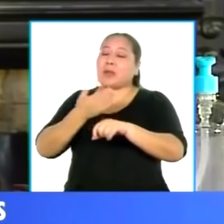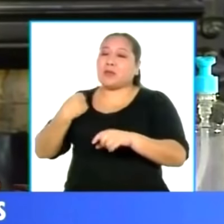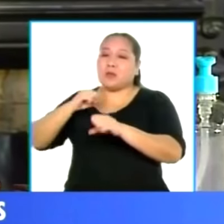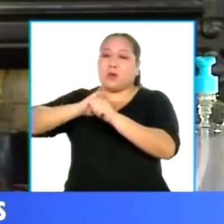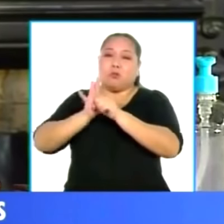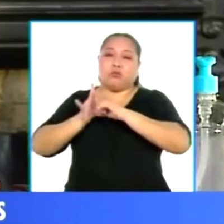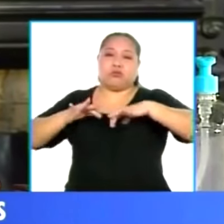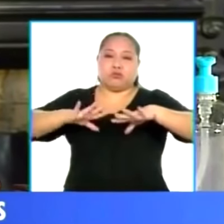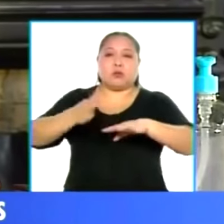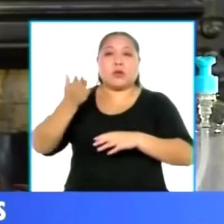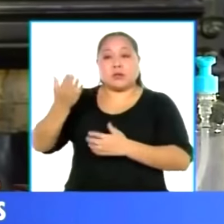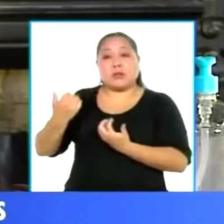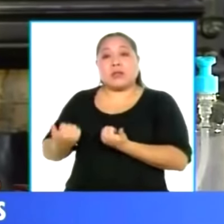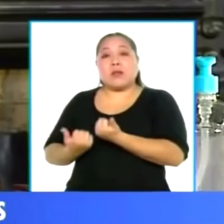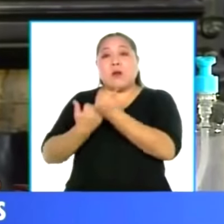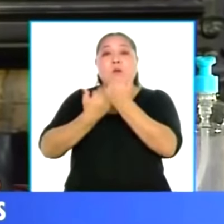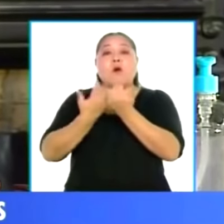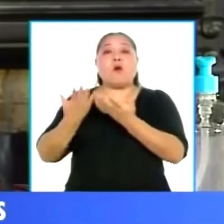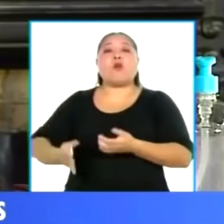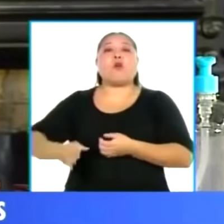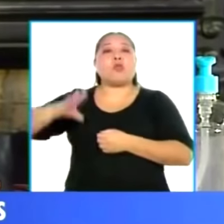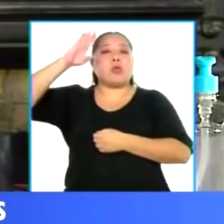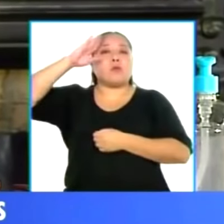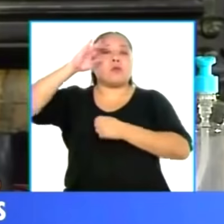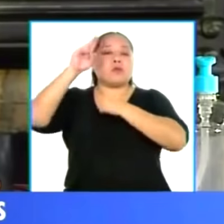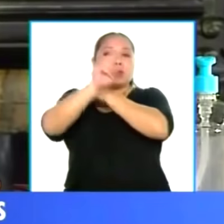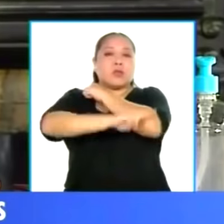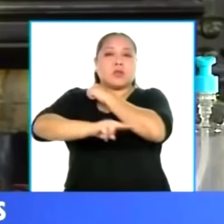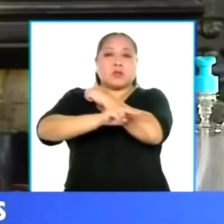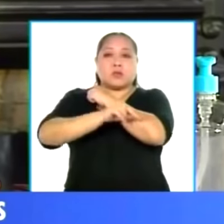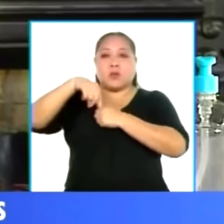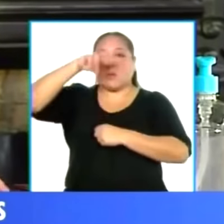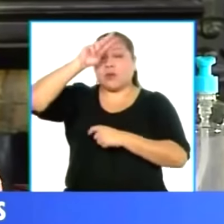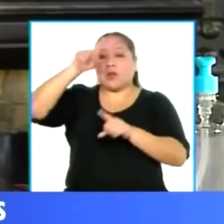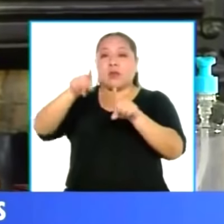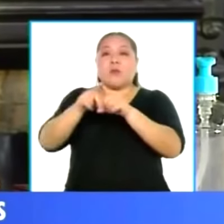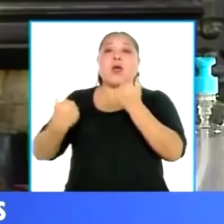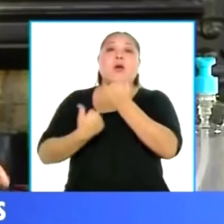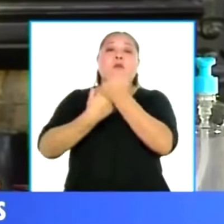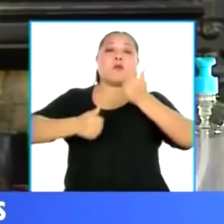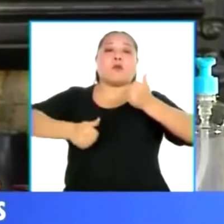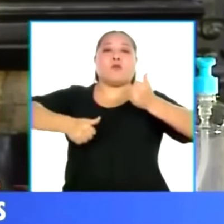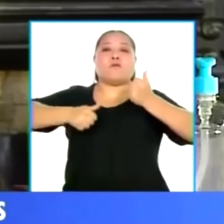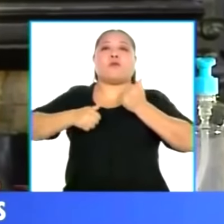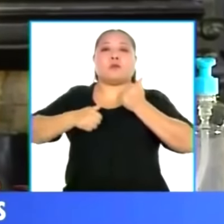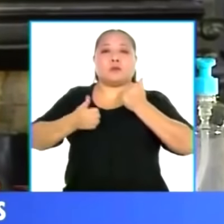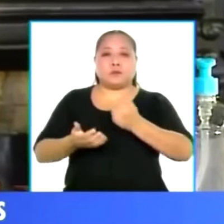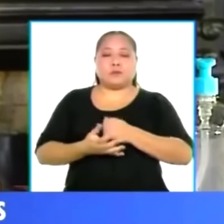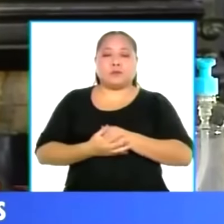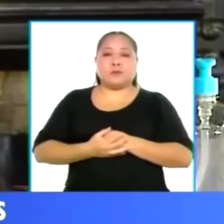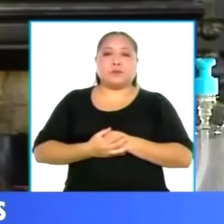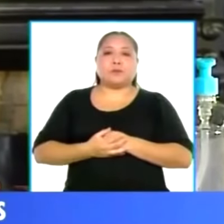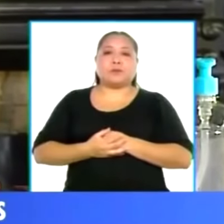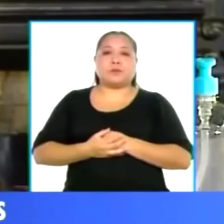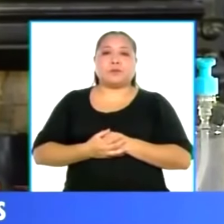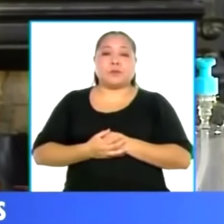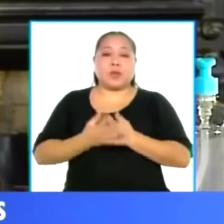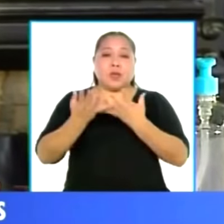campanita de notificaciones para que te enteres cada vez que subimos un nuevo vídeo y nos vemos en una próxima